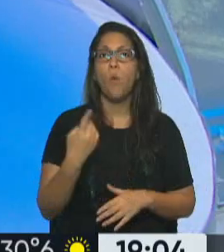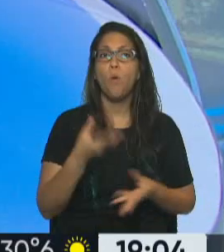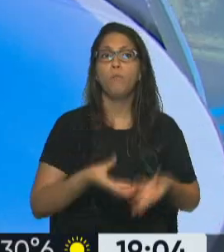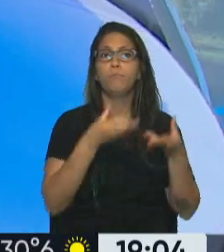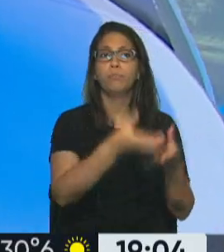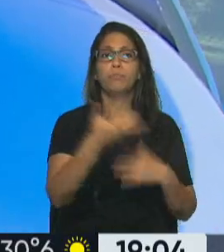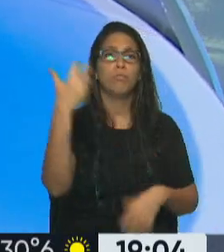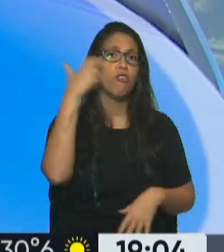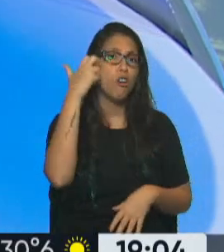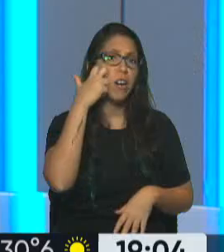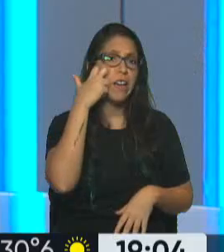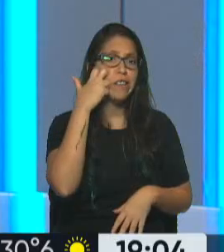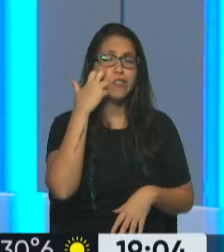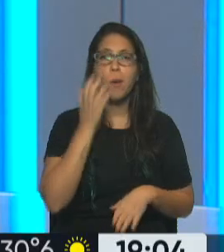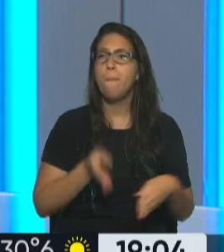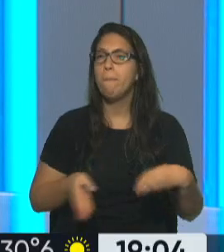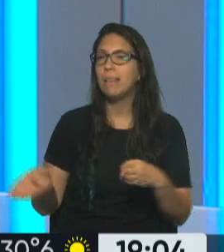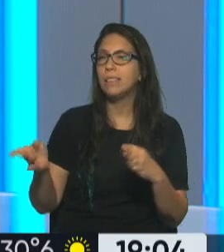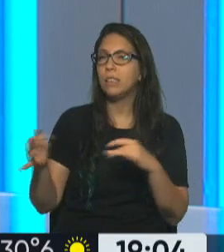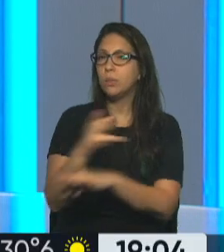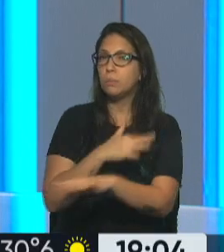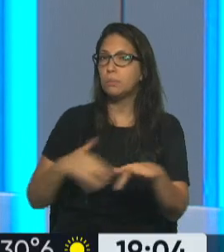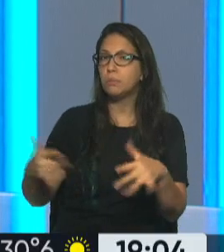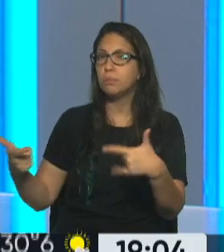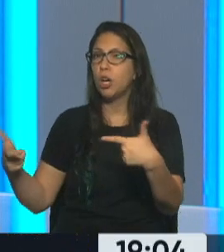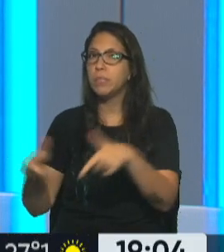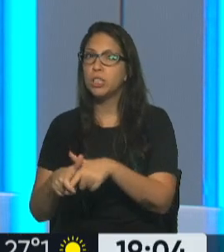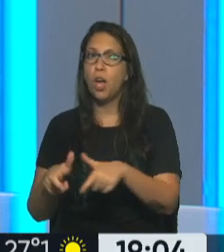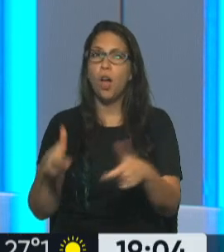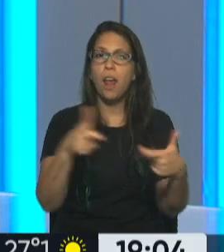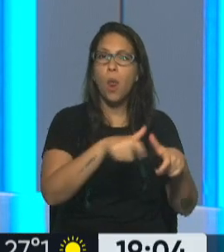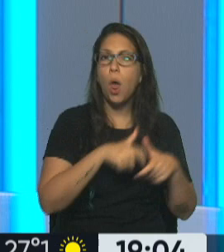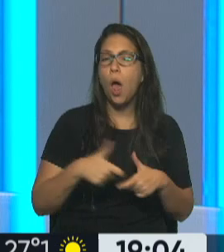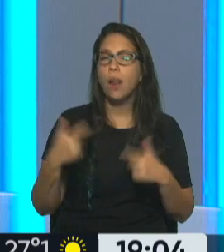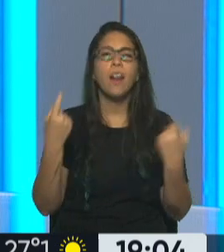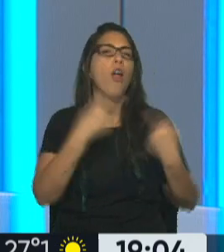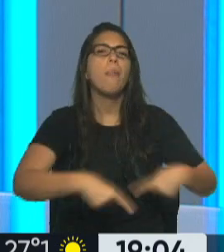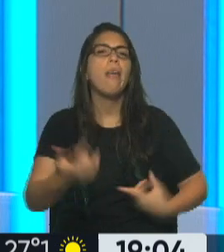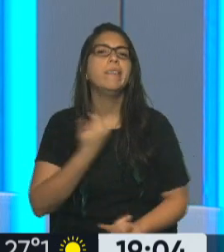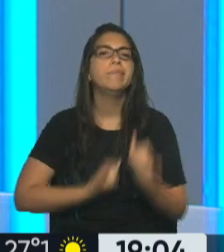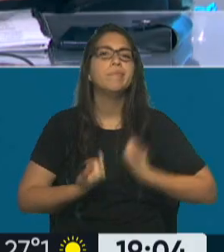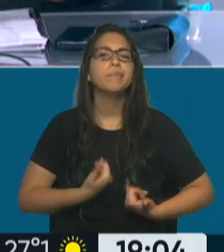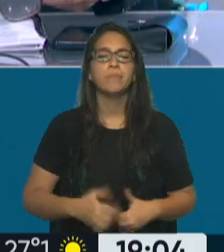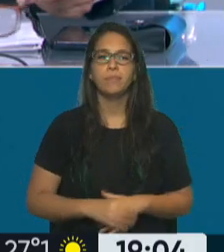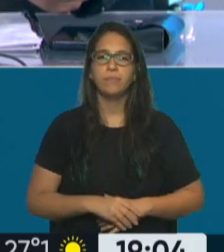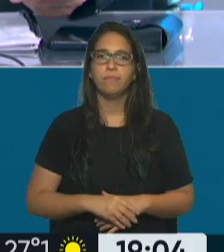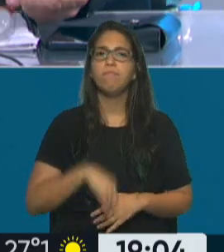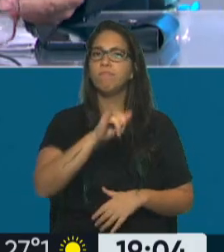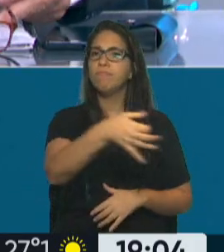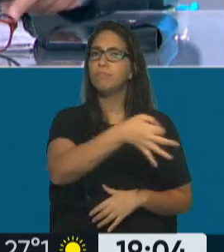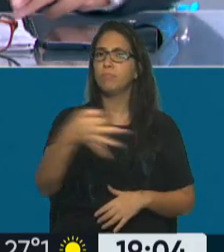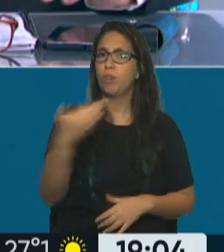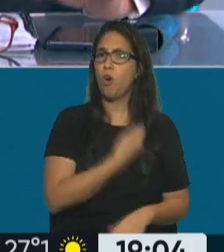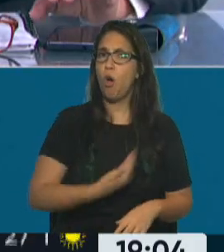telefónicas entre pasillo y algunas reuniones de comisión que nu tenés tal cual Horacio lo que lo que pretendía